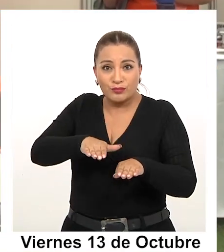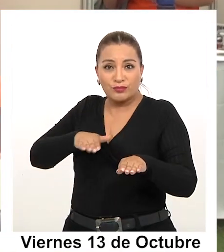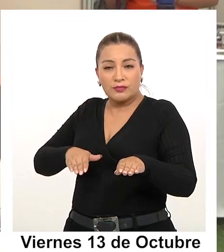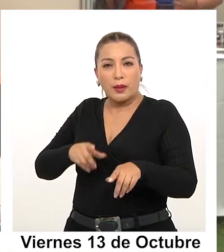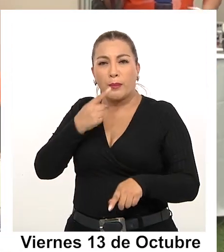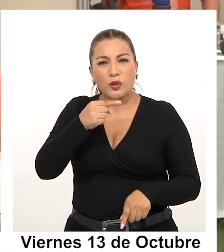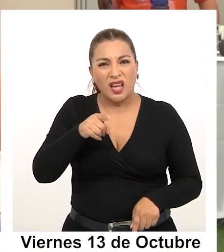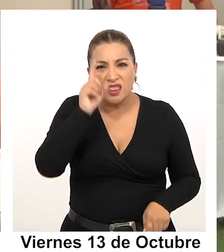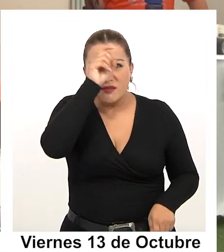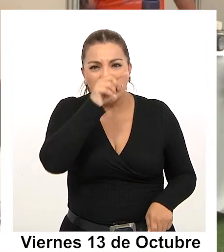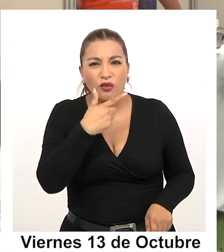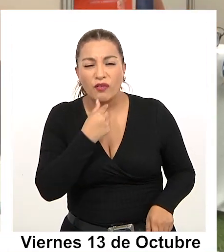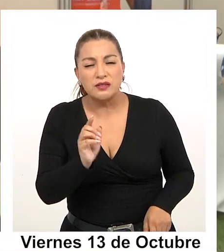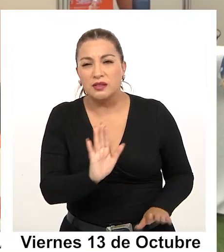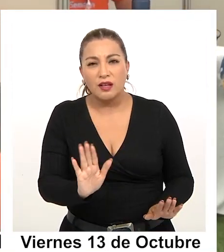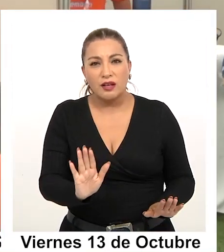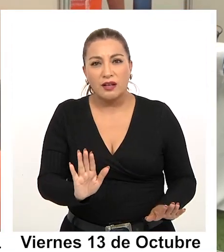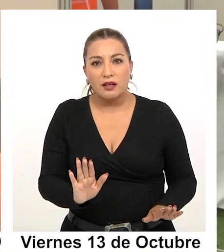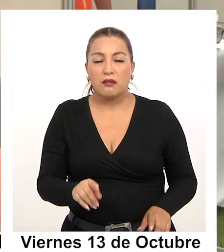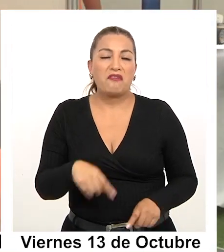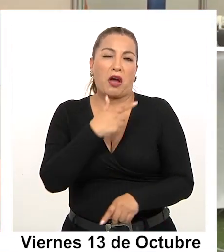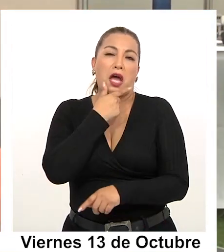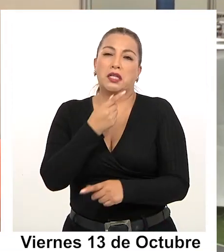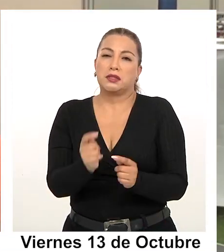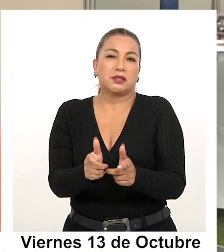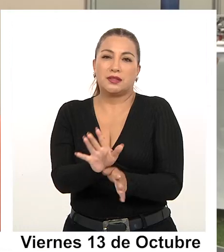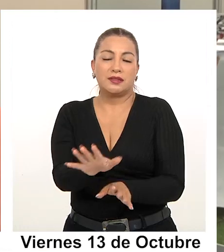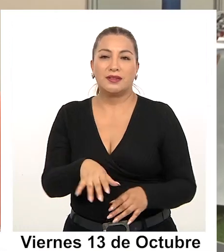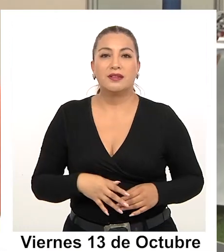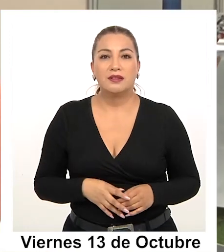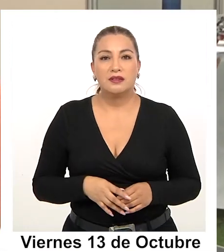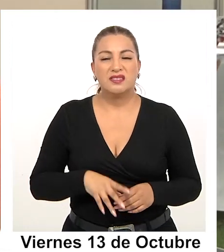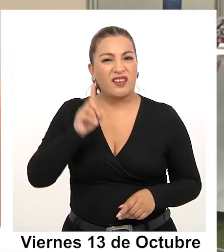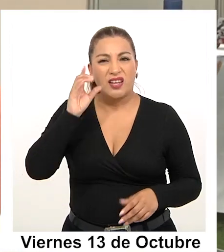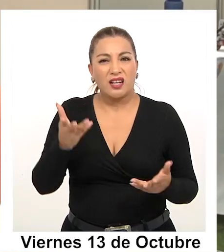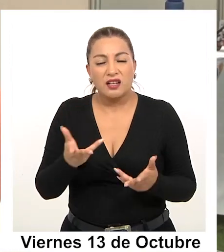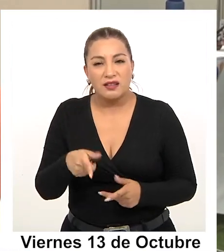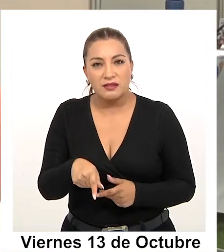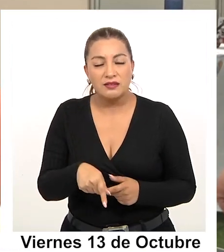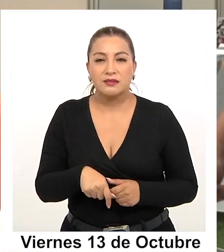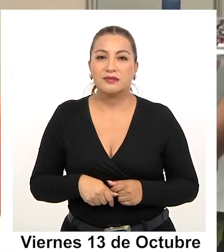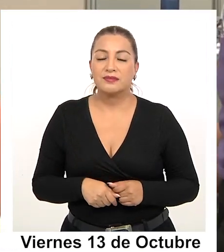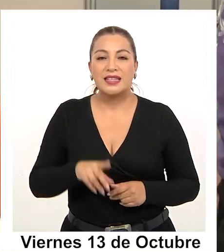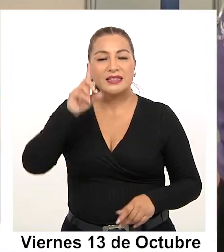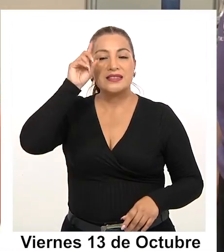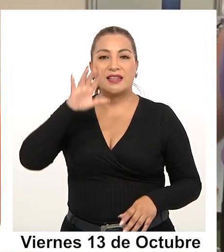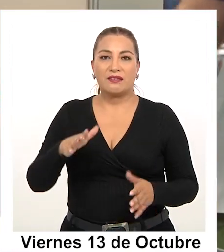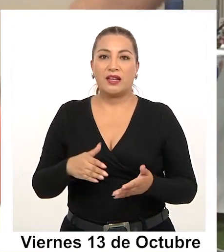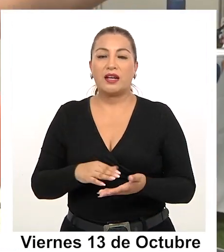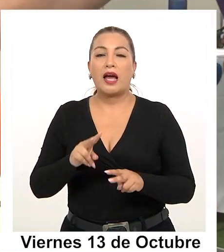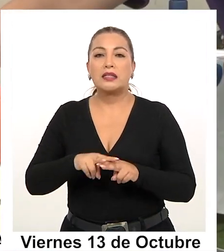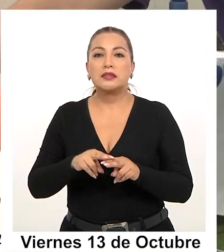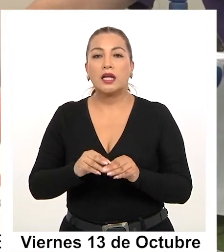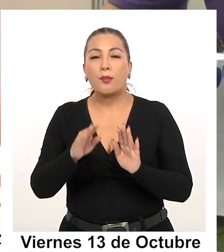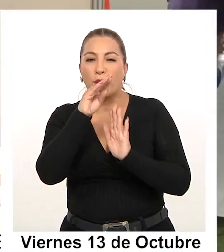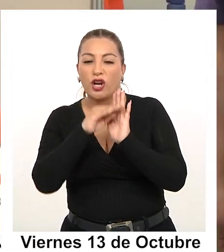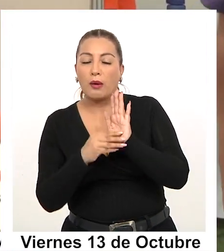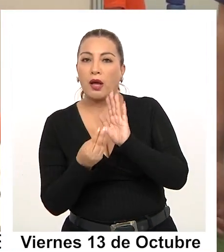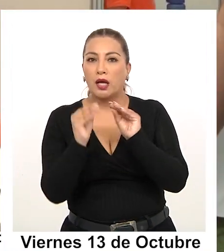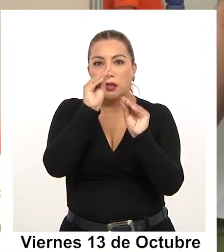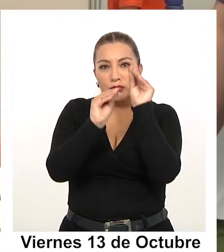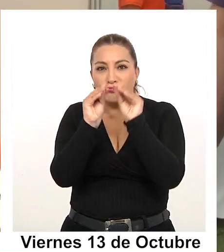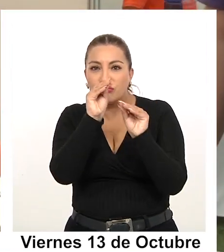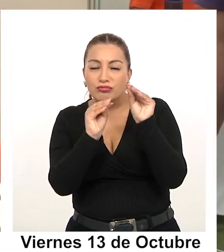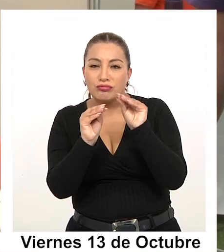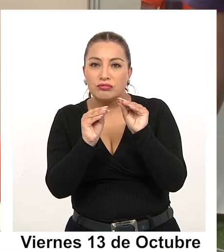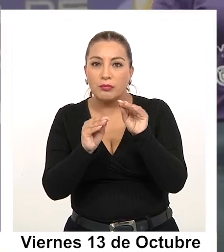es difícil o es fácil? Cuéntame, ¿cómo es? Es fácil. ¿Qué es lo que hay que saber? Tenemos que saber cómo programarlo para que se